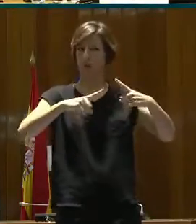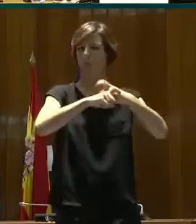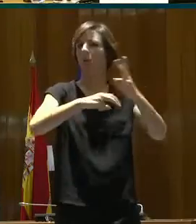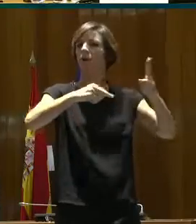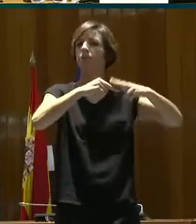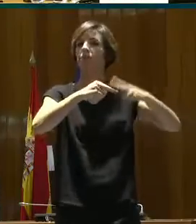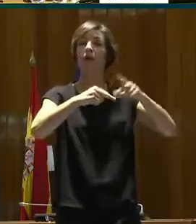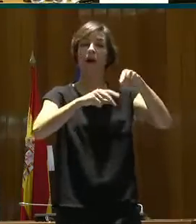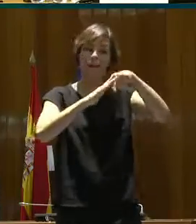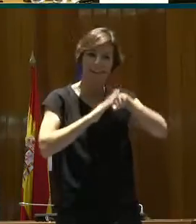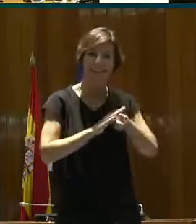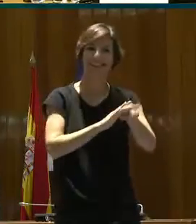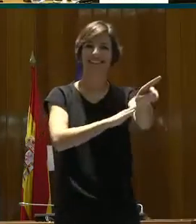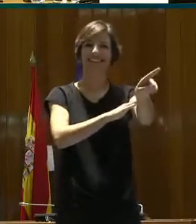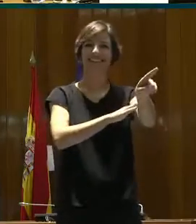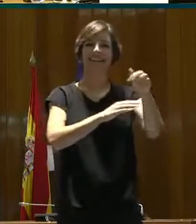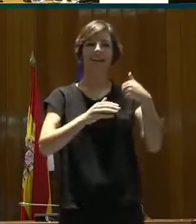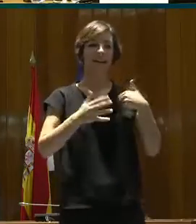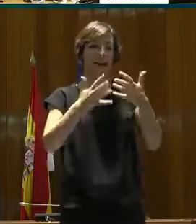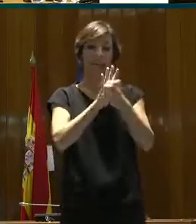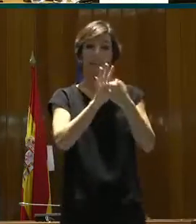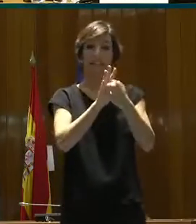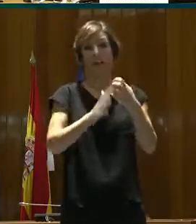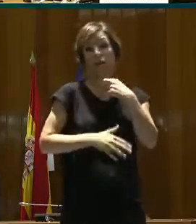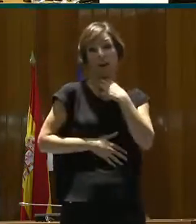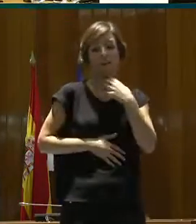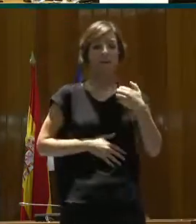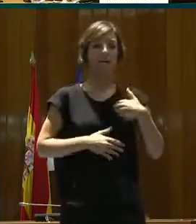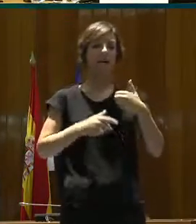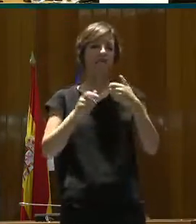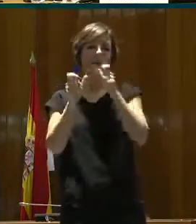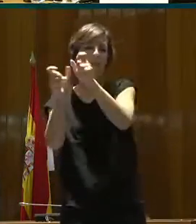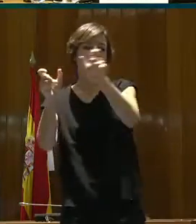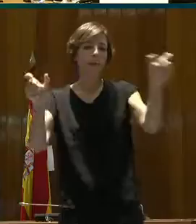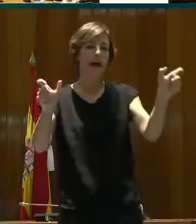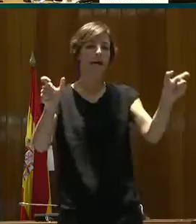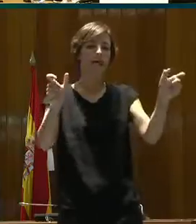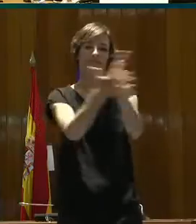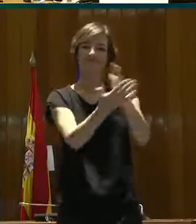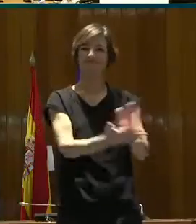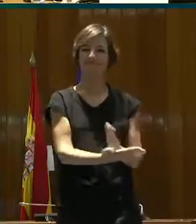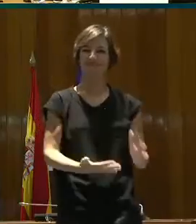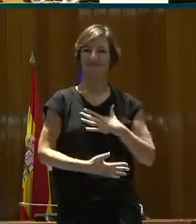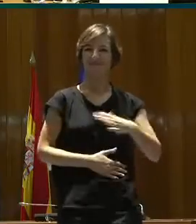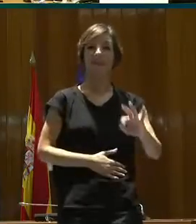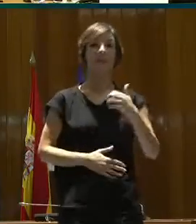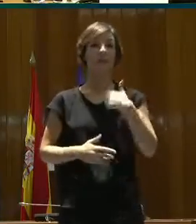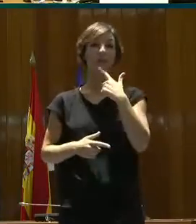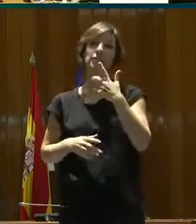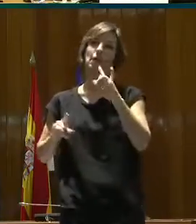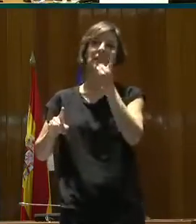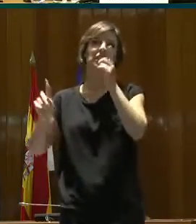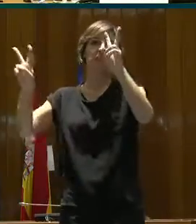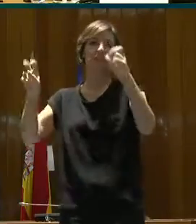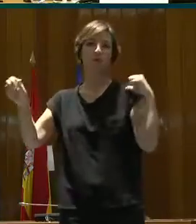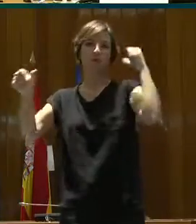conectan las descripciones entre diferentes partes de la gramática, con lo cual ese defecto, digamos, de las gramáticas tradicionales queda superado por